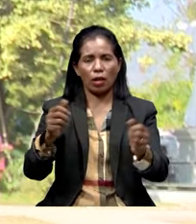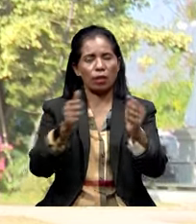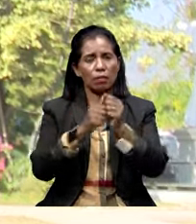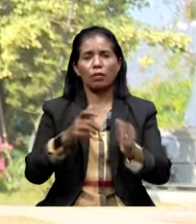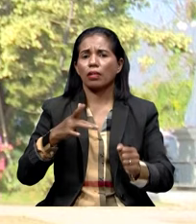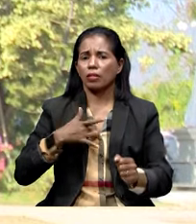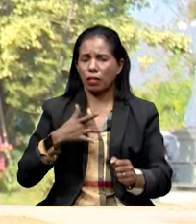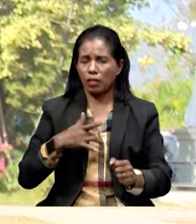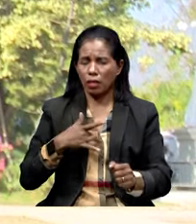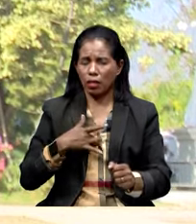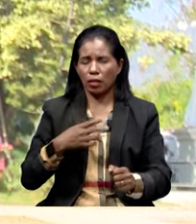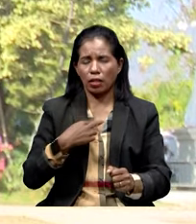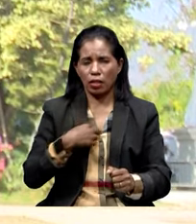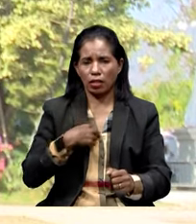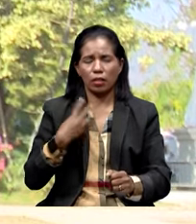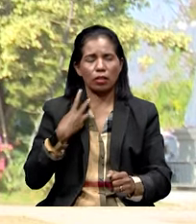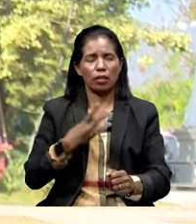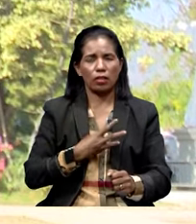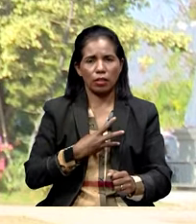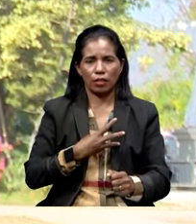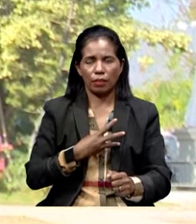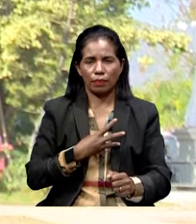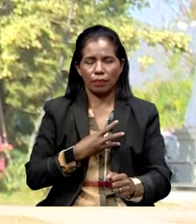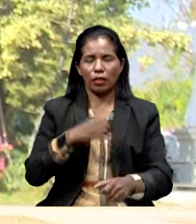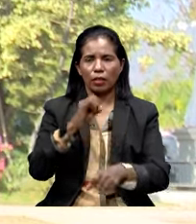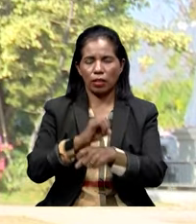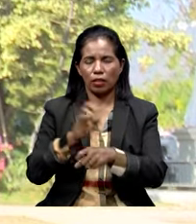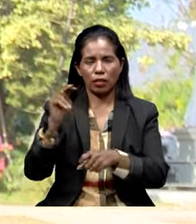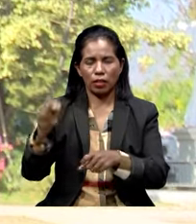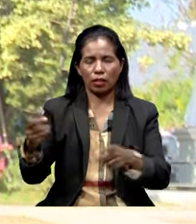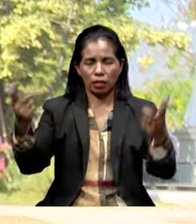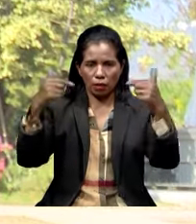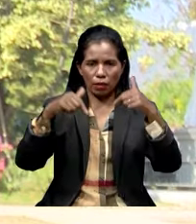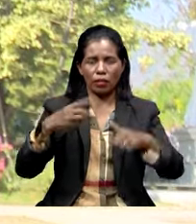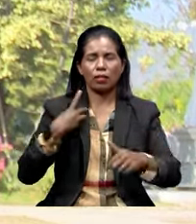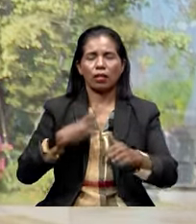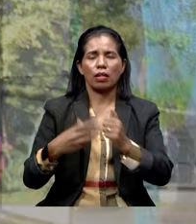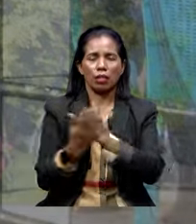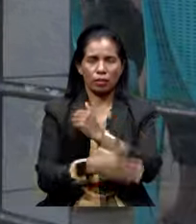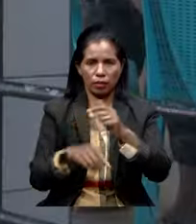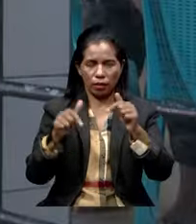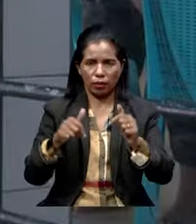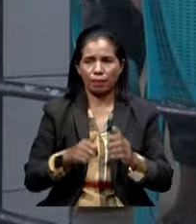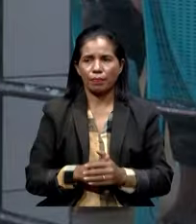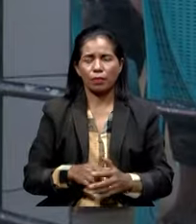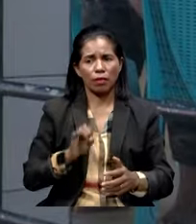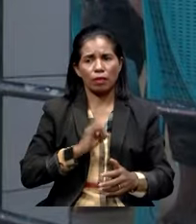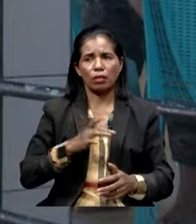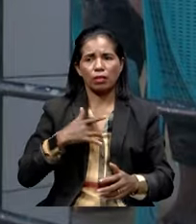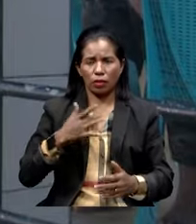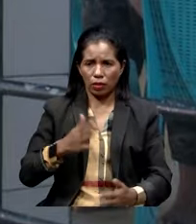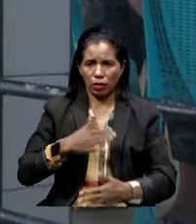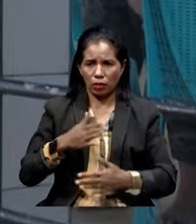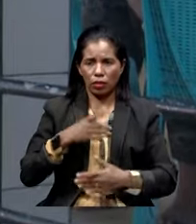rasik, iteni niya na yulung igreza niyang nebe maximay, iya iteni raing dere. Hau niya sentimento, hau